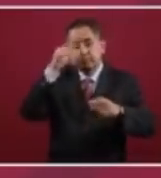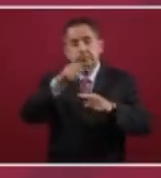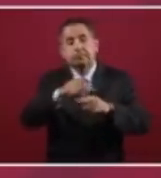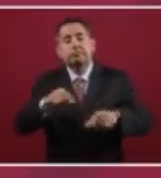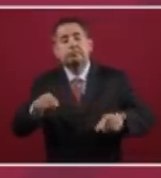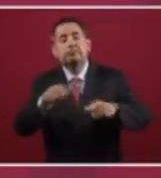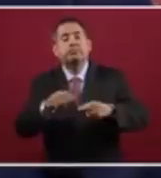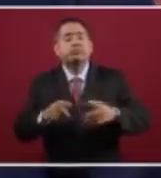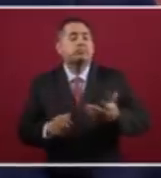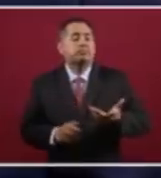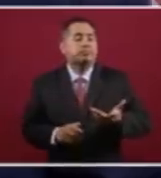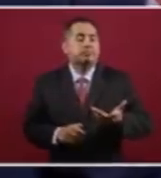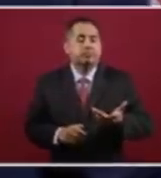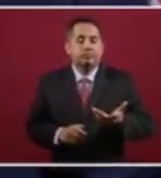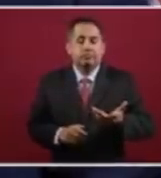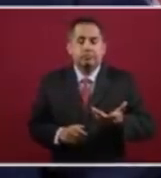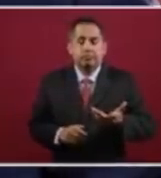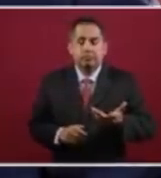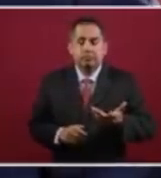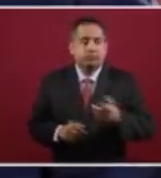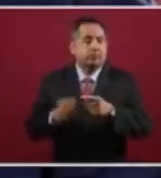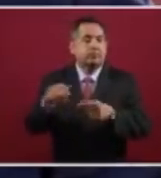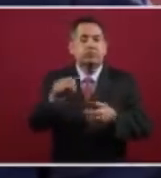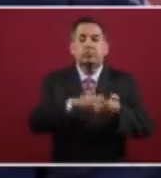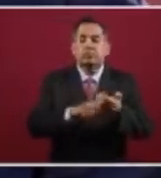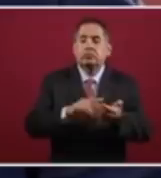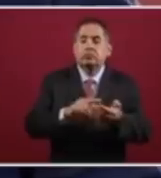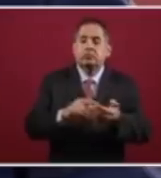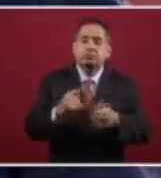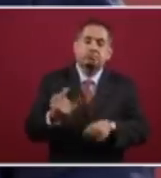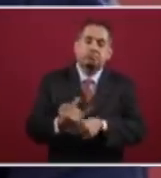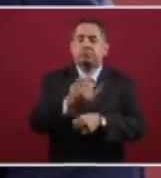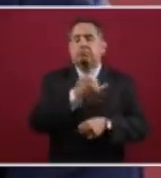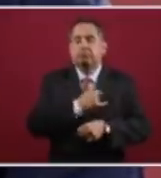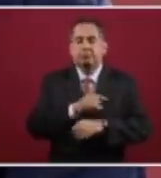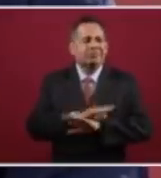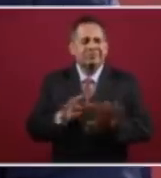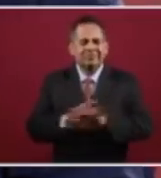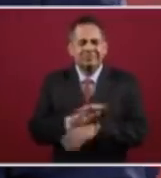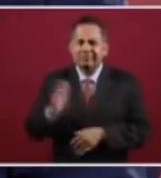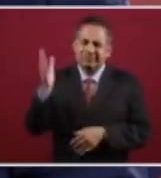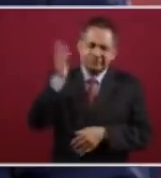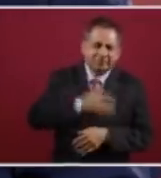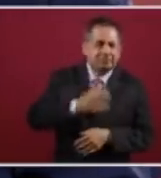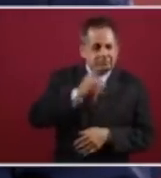¿No? Sí, el pueblo no agradece, aprovecha,